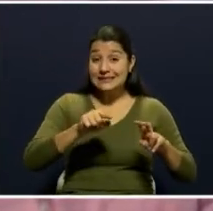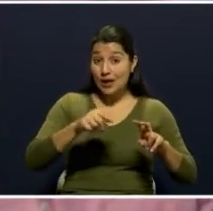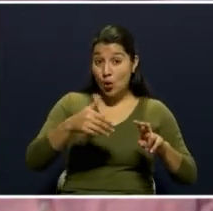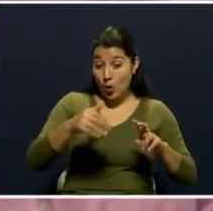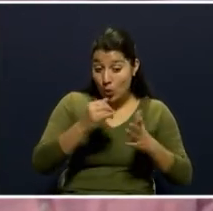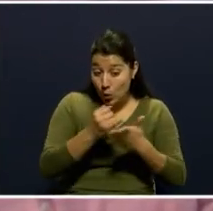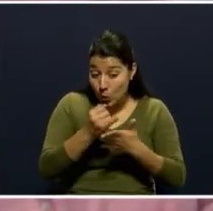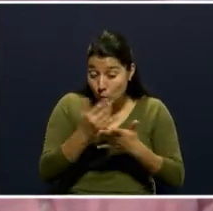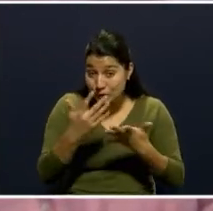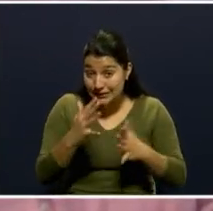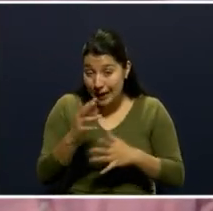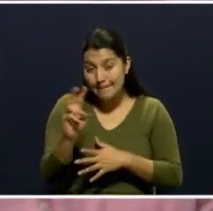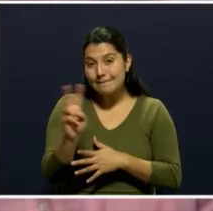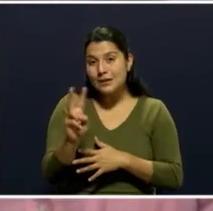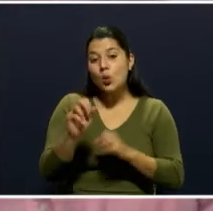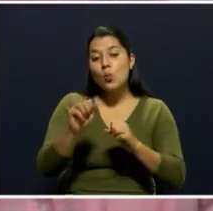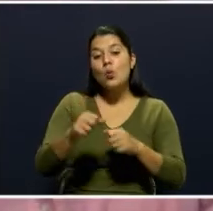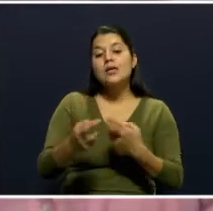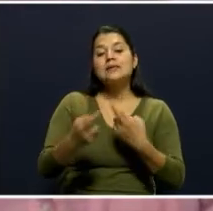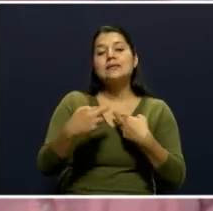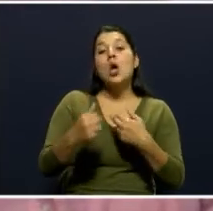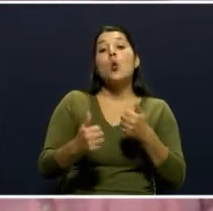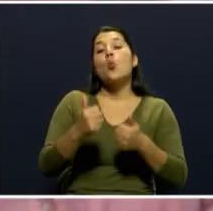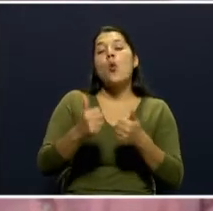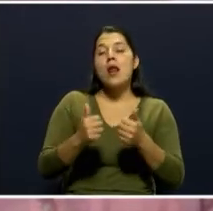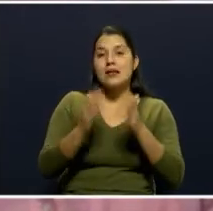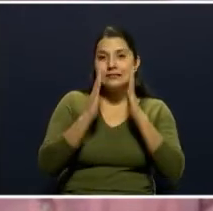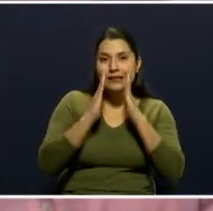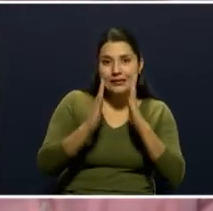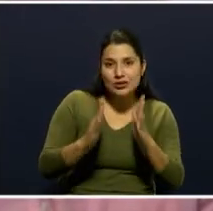ser uno de los mejores tratamientos contra